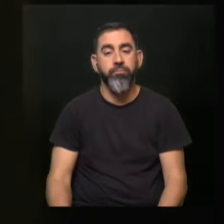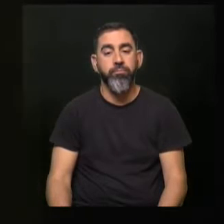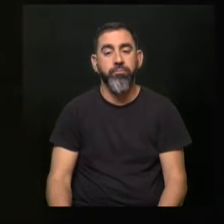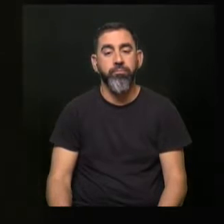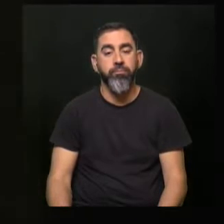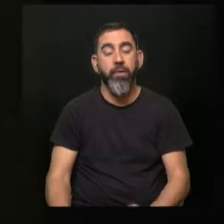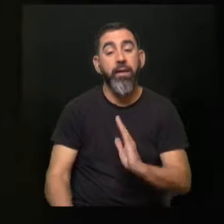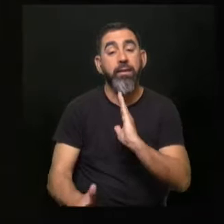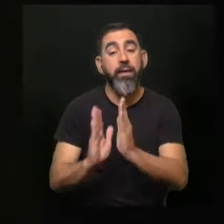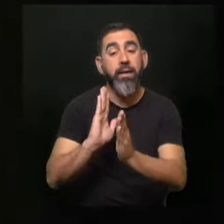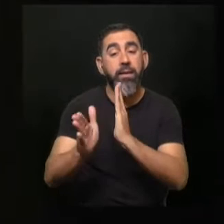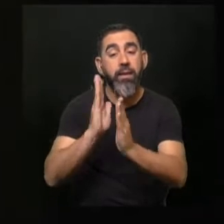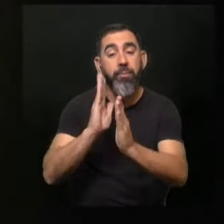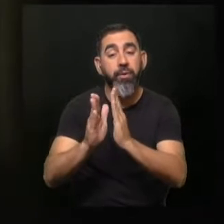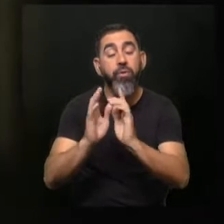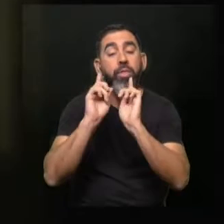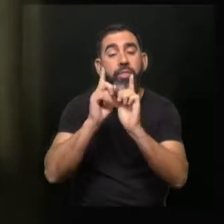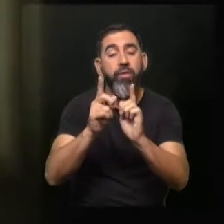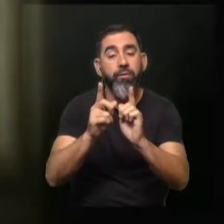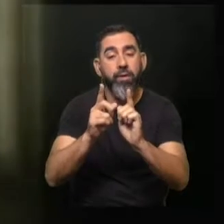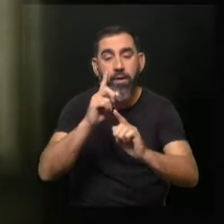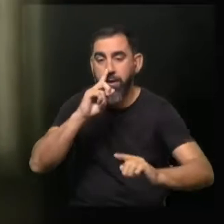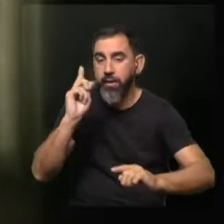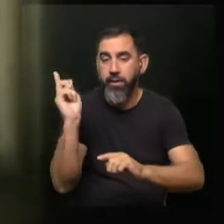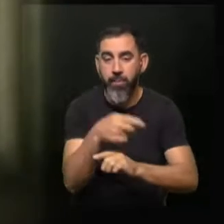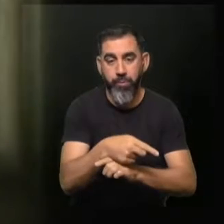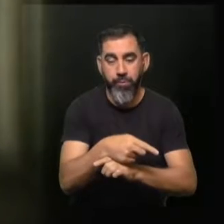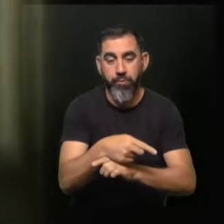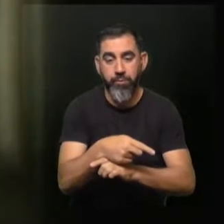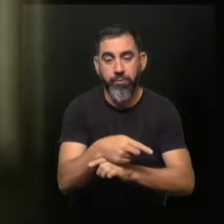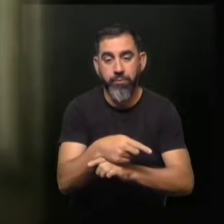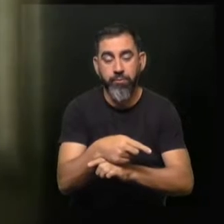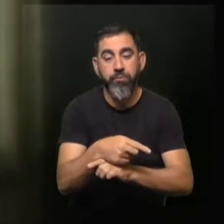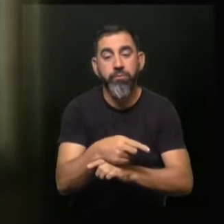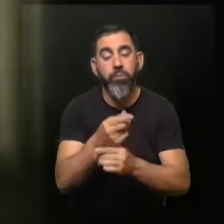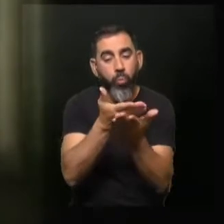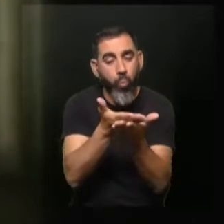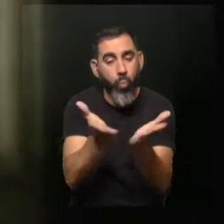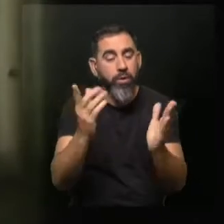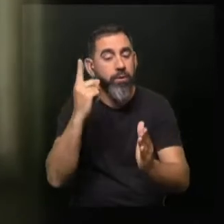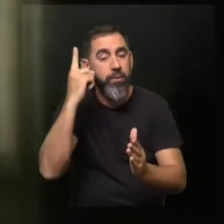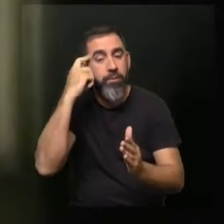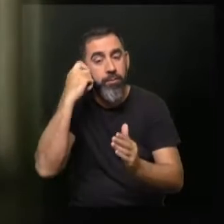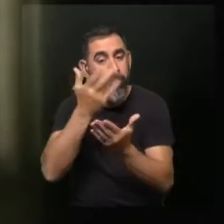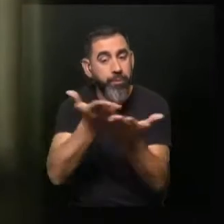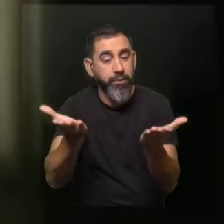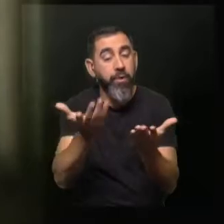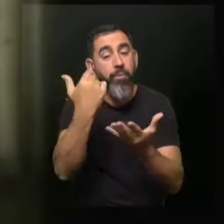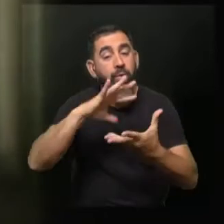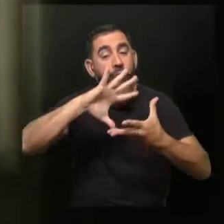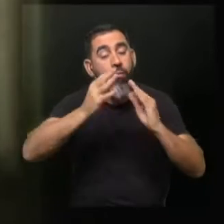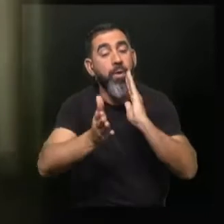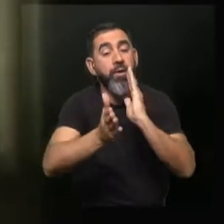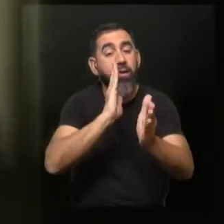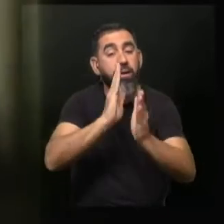El tratamiento específico debe aplicarse con toda celeridad, según lo demuestran estas experiencias. Pero el camino para el